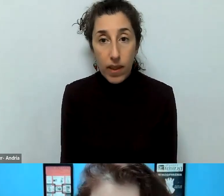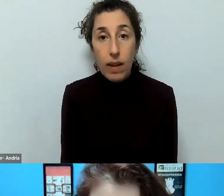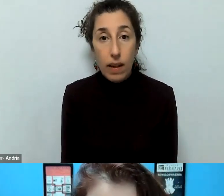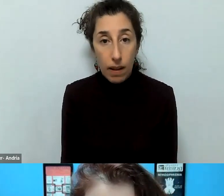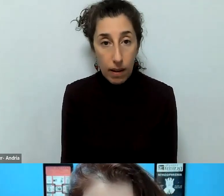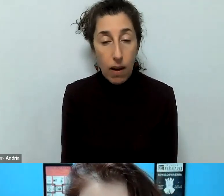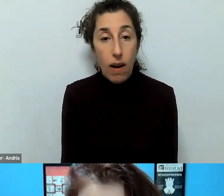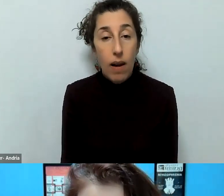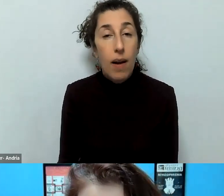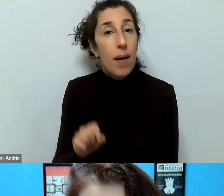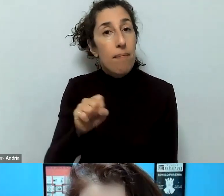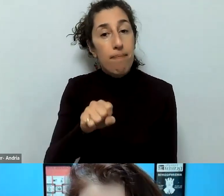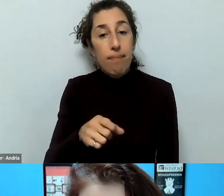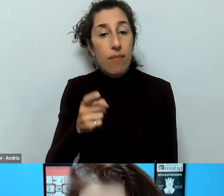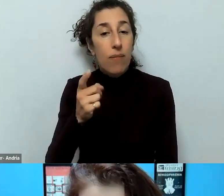No quiero añadir más